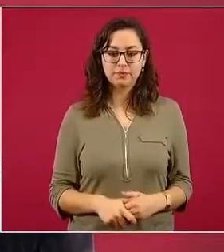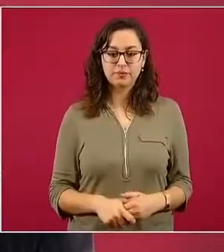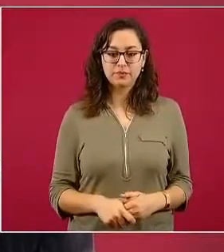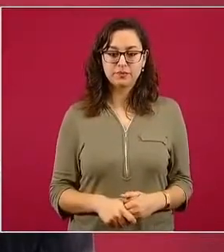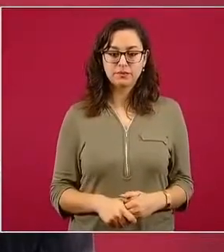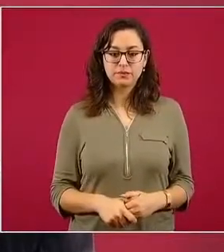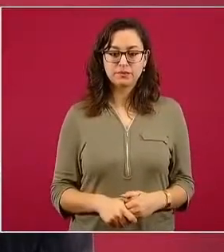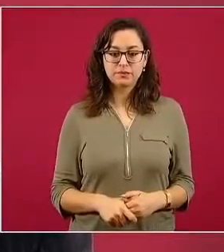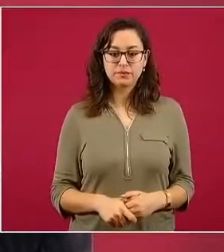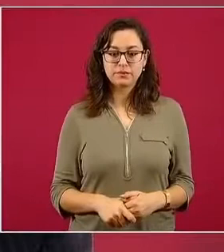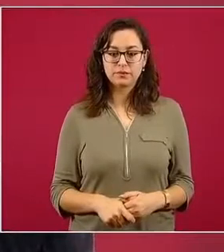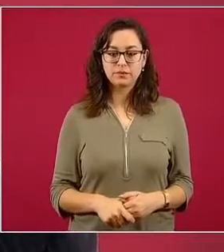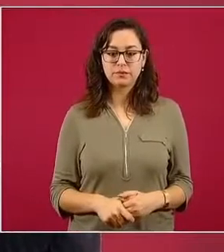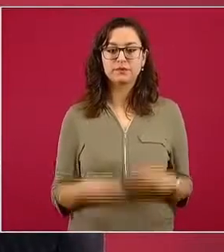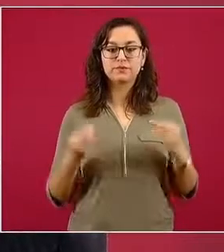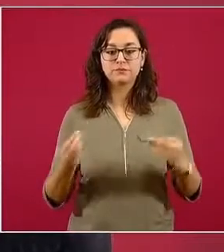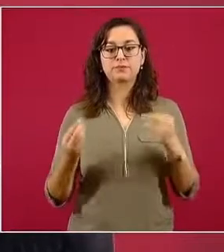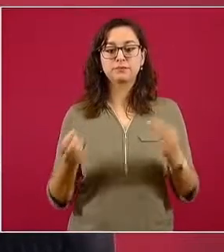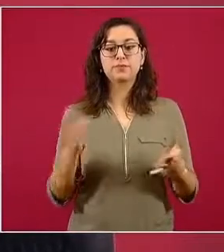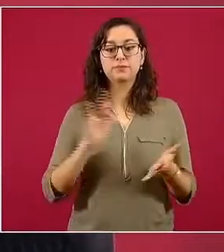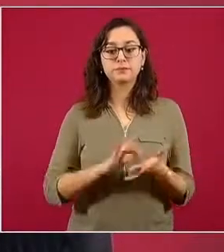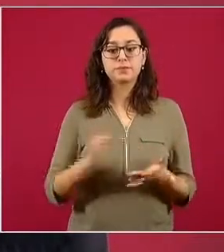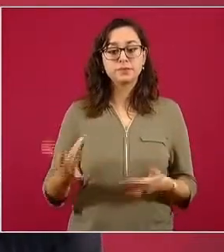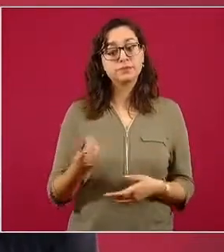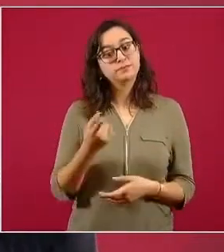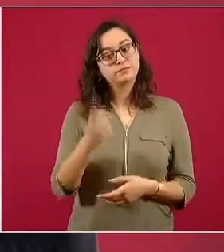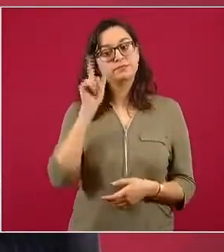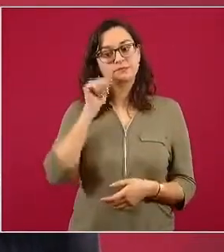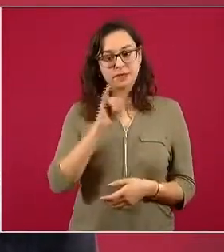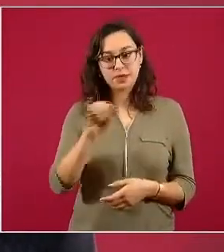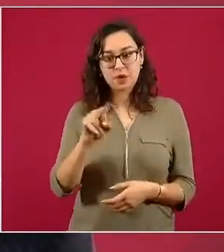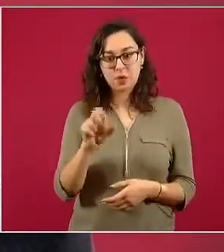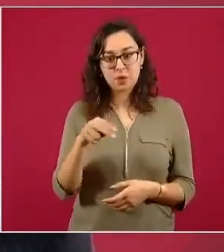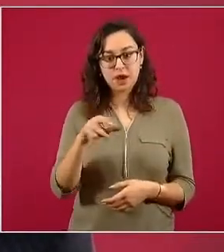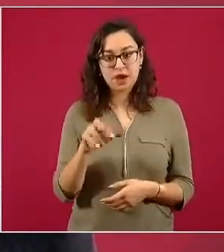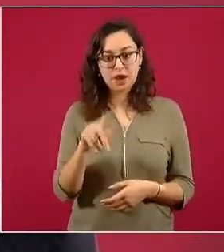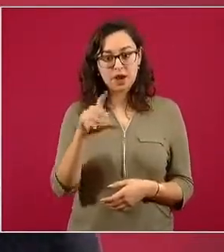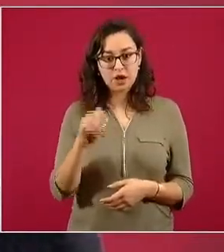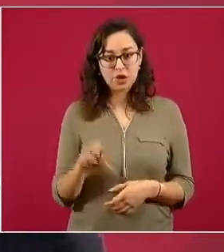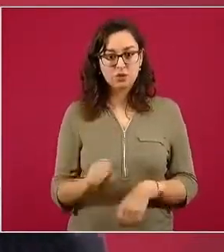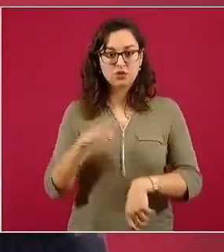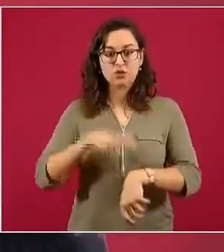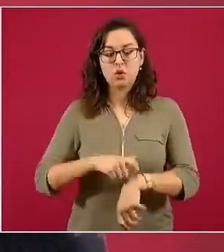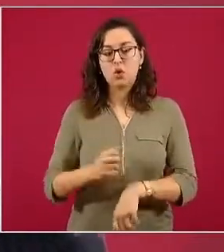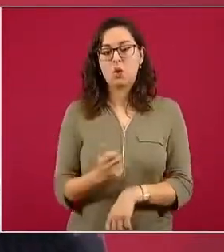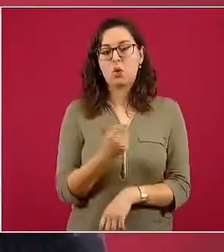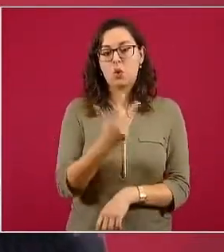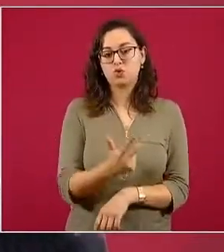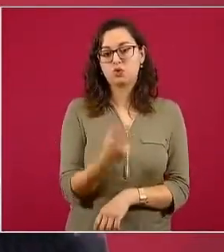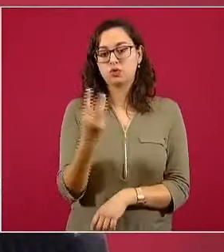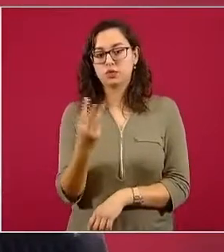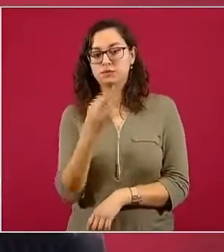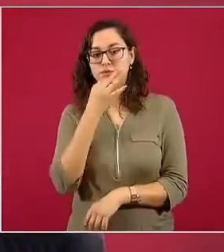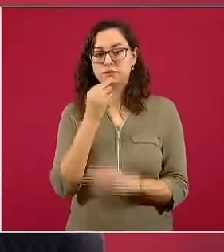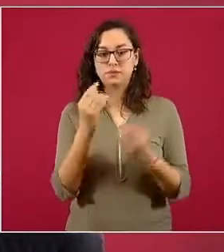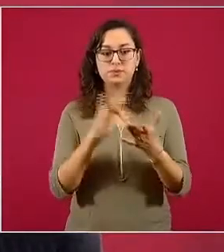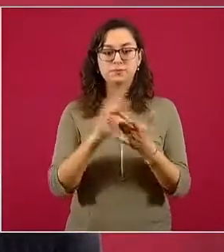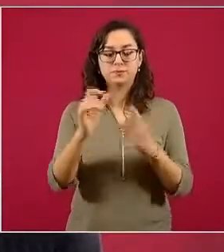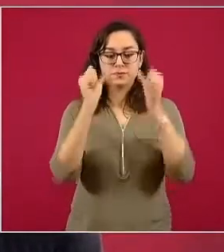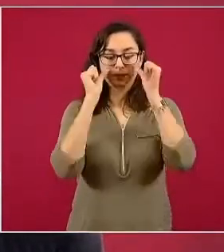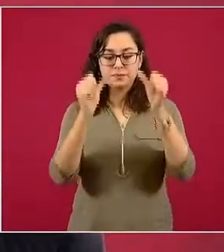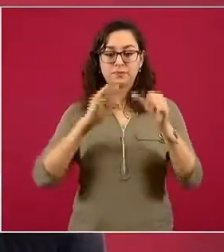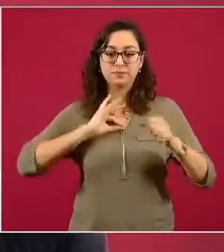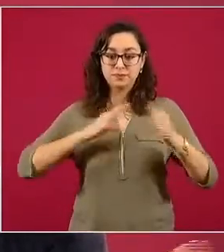estos procesos. Pues muchas gracias, Juan Carlos quedará pendiente para mañana. Son las 20:03, muchas gracias por su atención. La